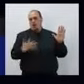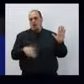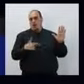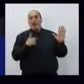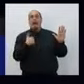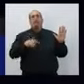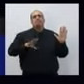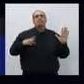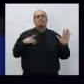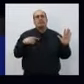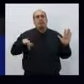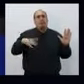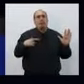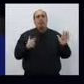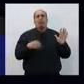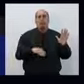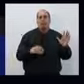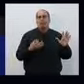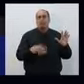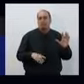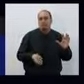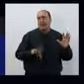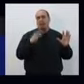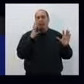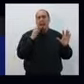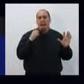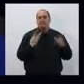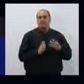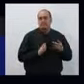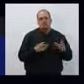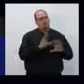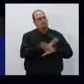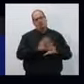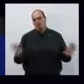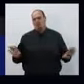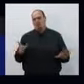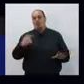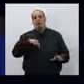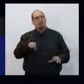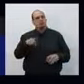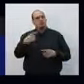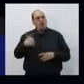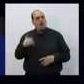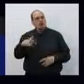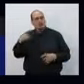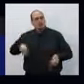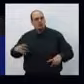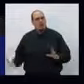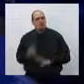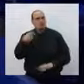que perderla así que espero que los argentinos entendamos lo que hemos conquistado y lo cuidemos especialmente en esta